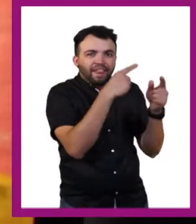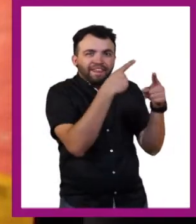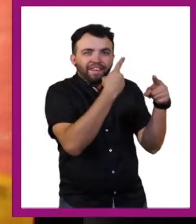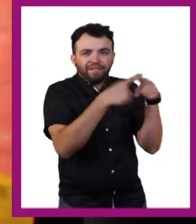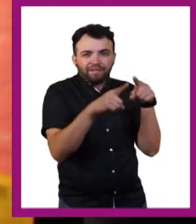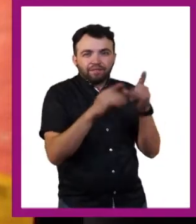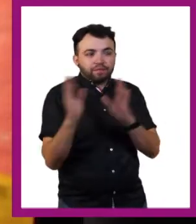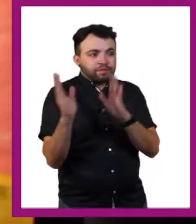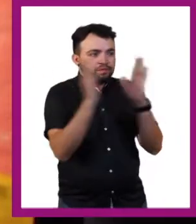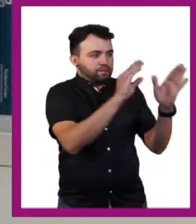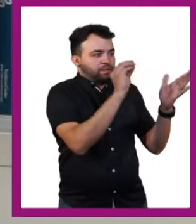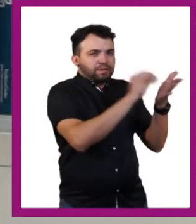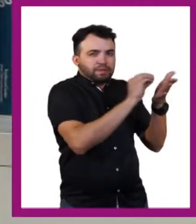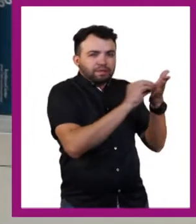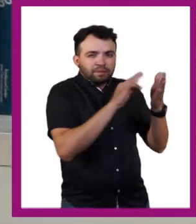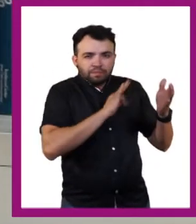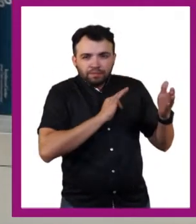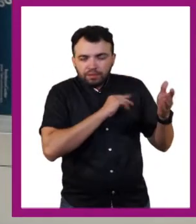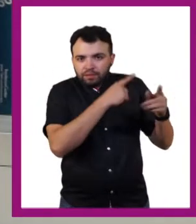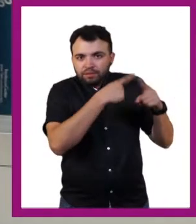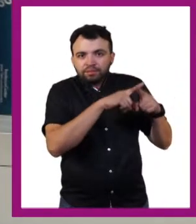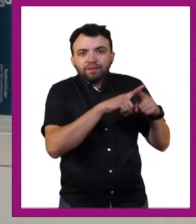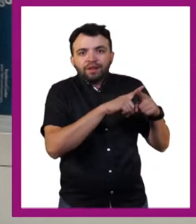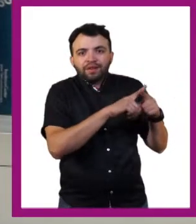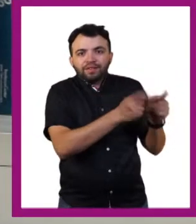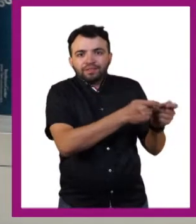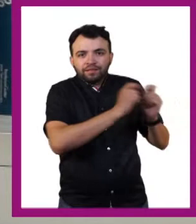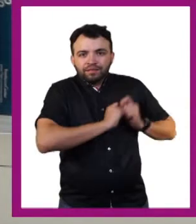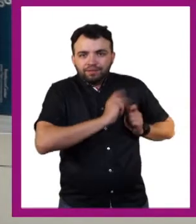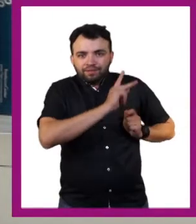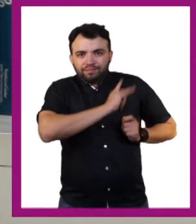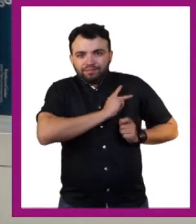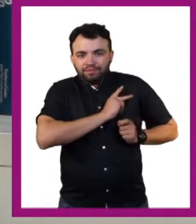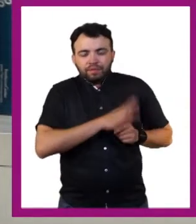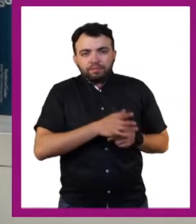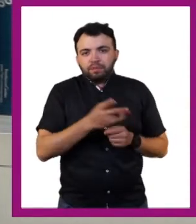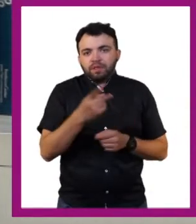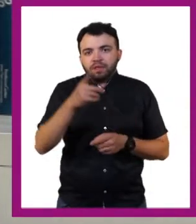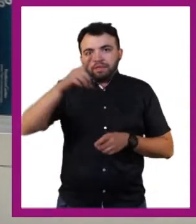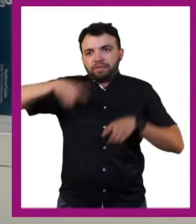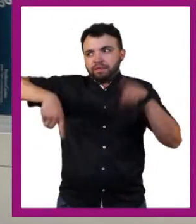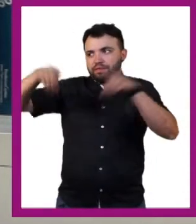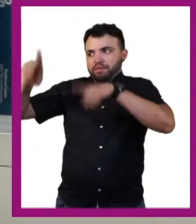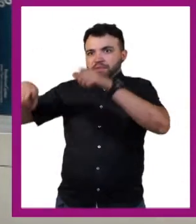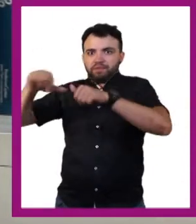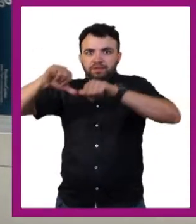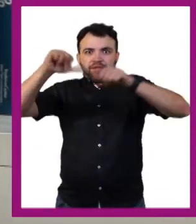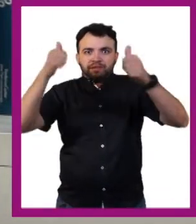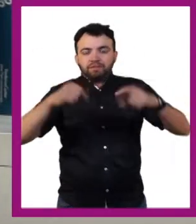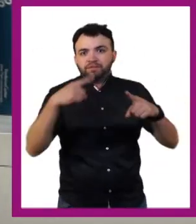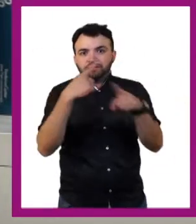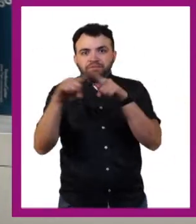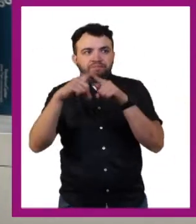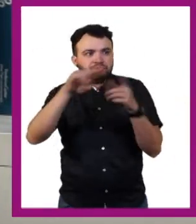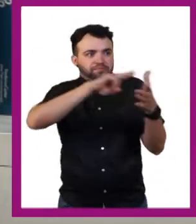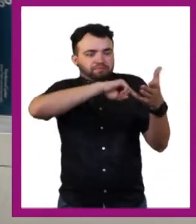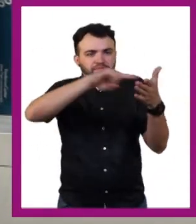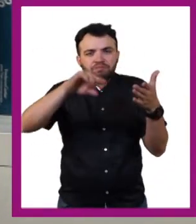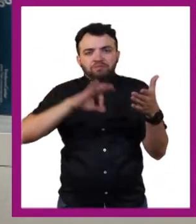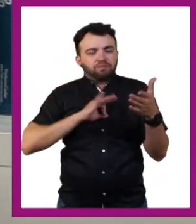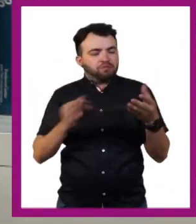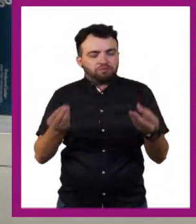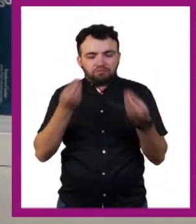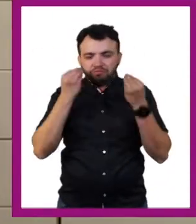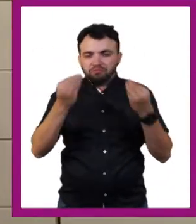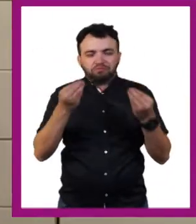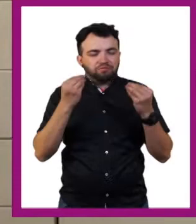propias. Depende del artista, es como el toque que le da. Se puede intervenir de muchas formas, lo puedes hacer